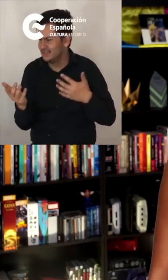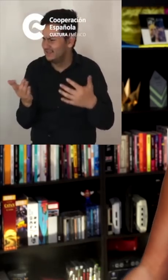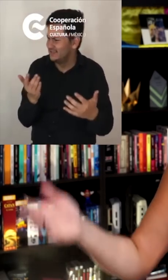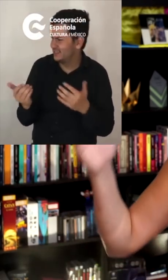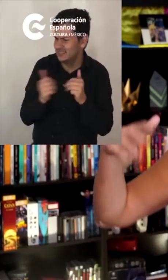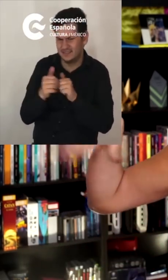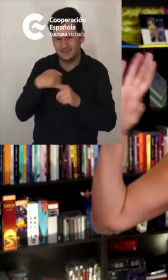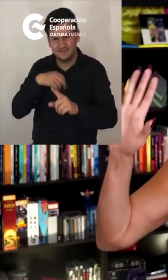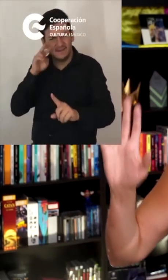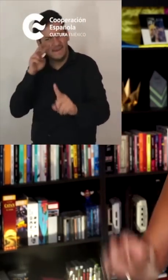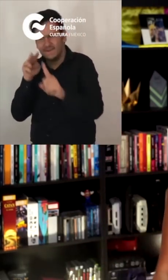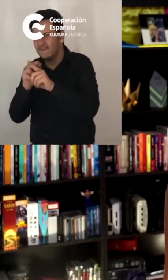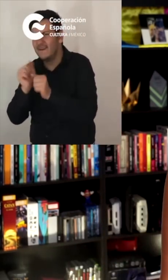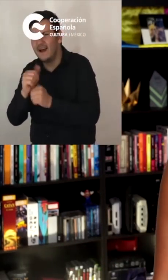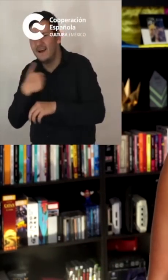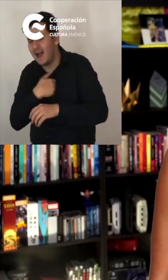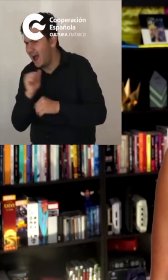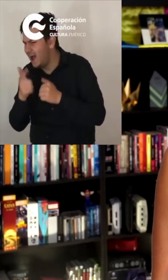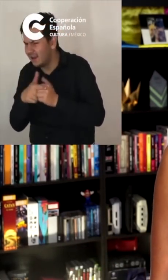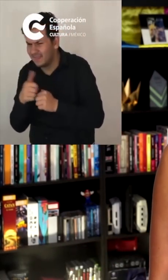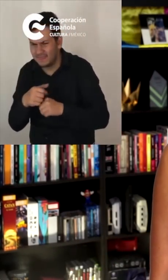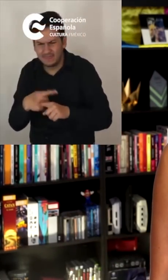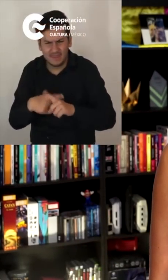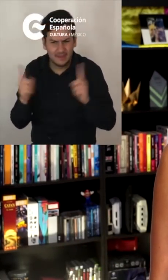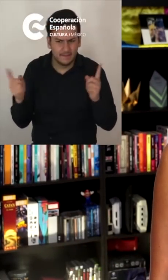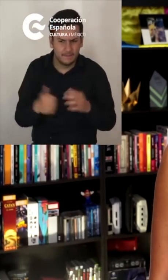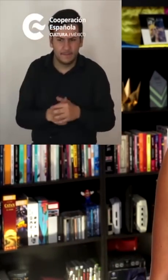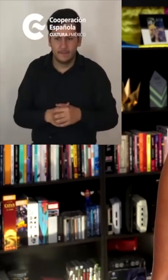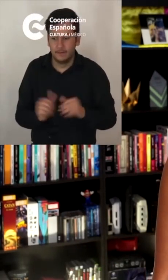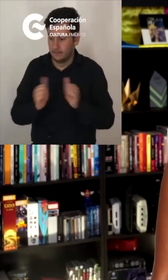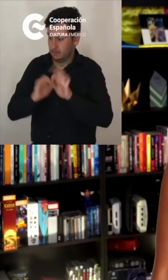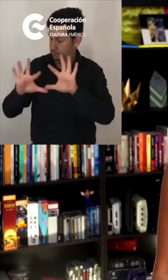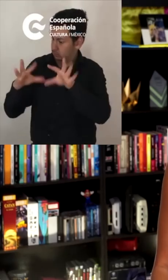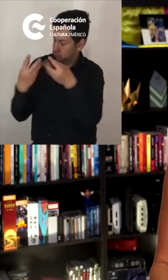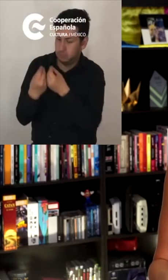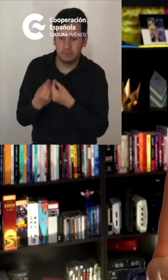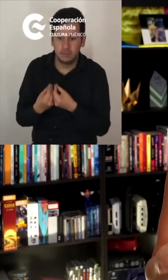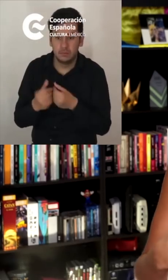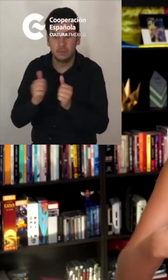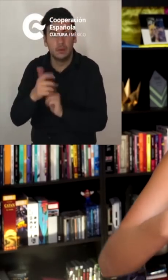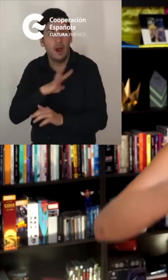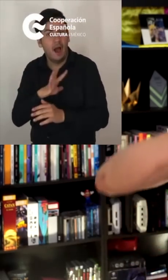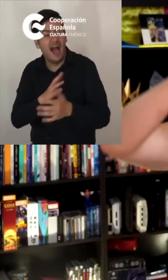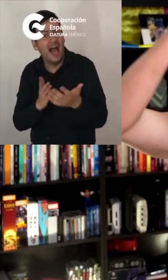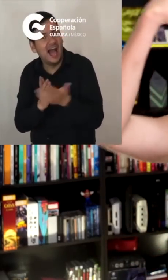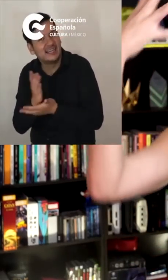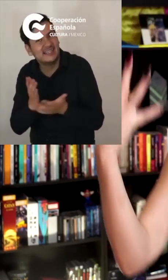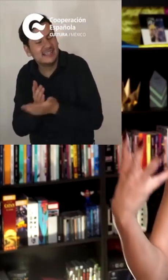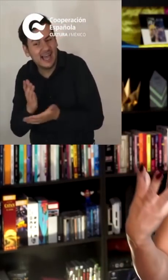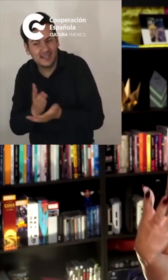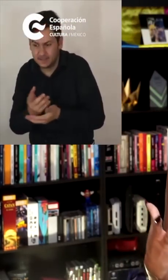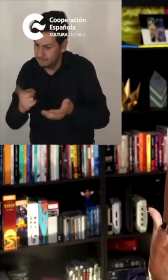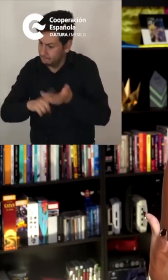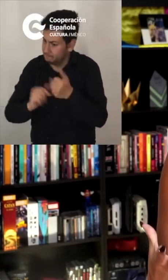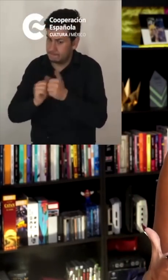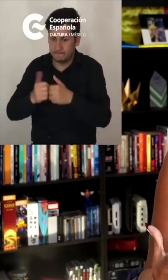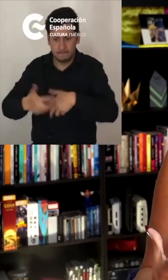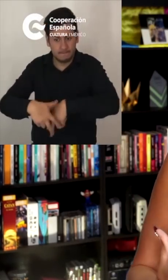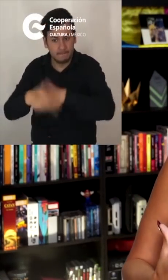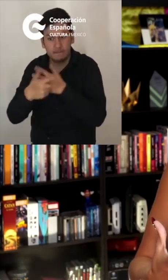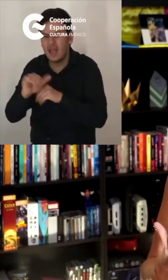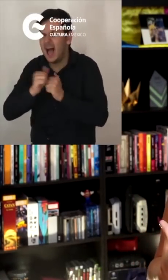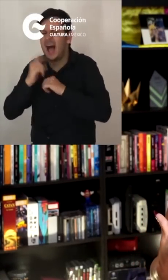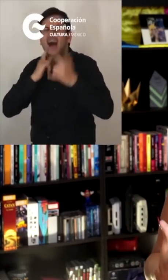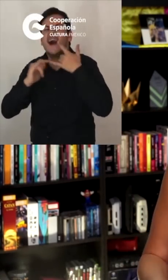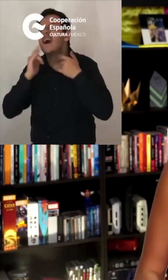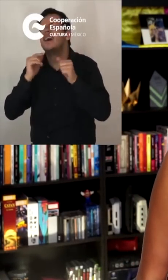existen porque los viste algún día por allá en la universidad, pero que era pues junto contigo básicamente tienen acceso a todo el universo de la llamada como para retarse a ver